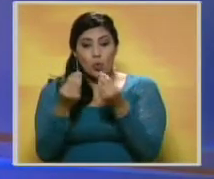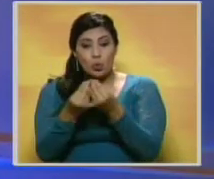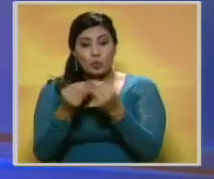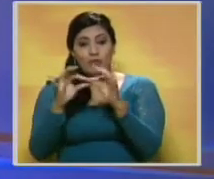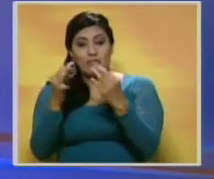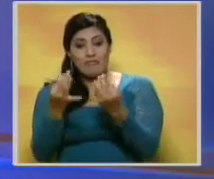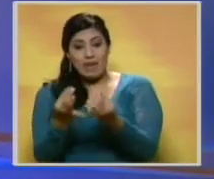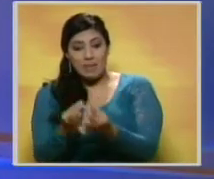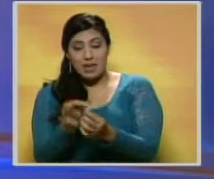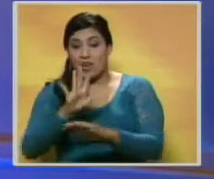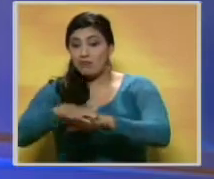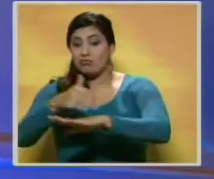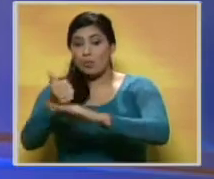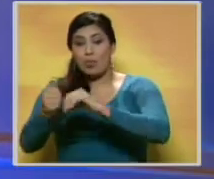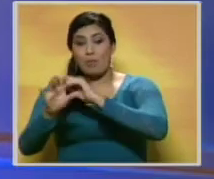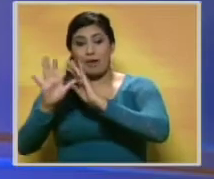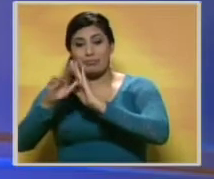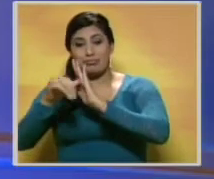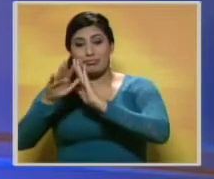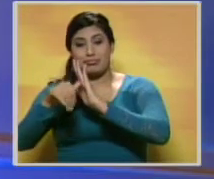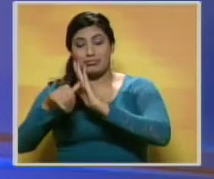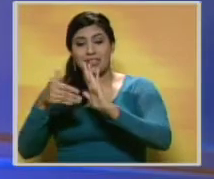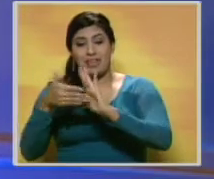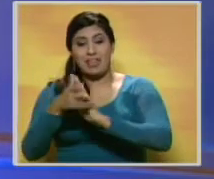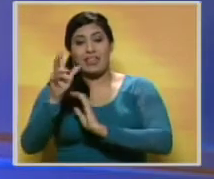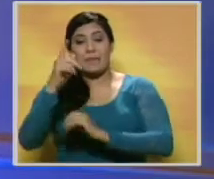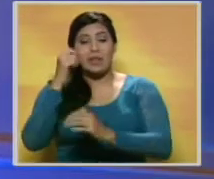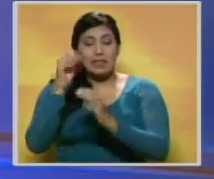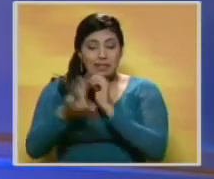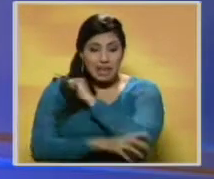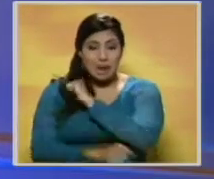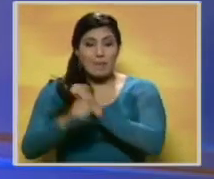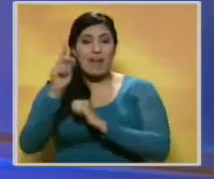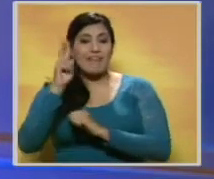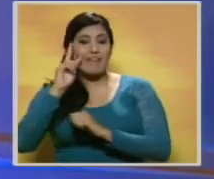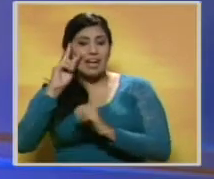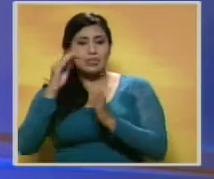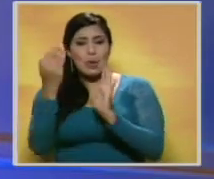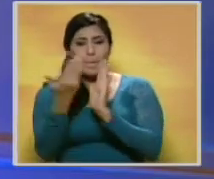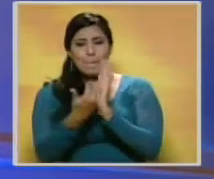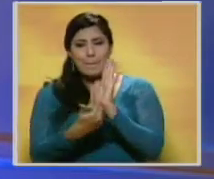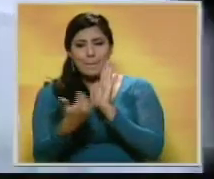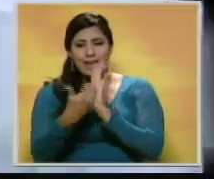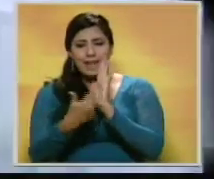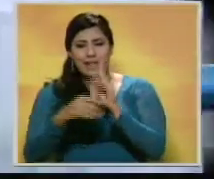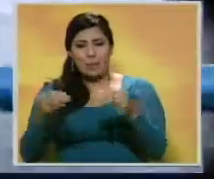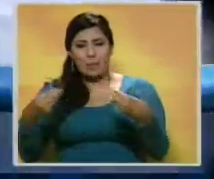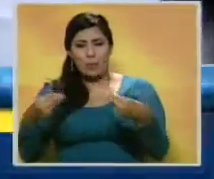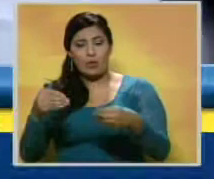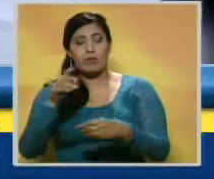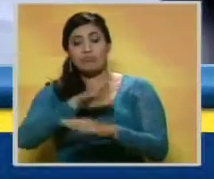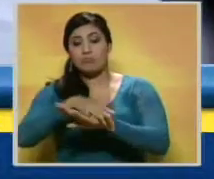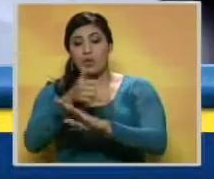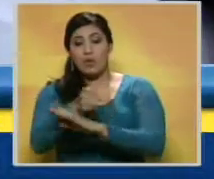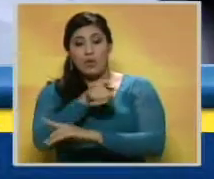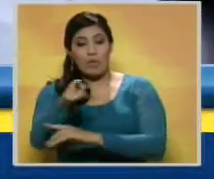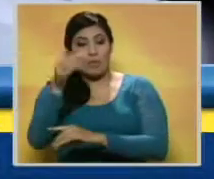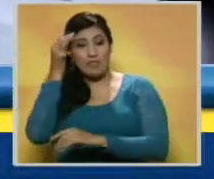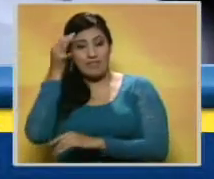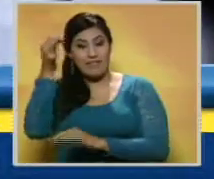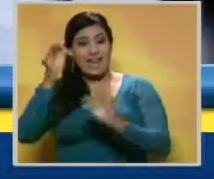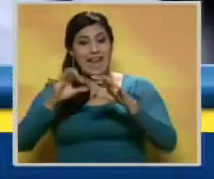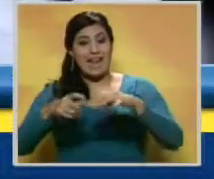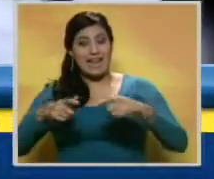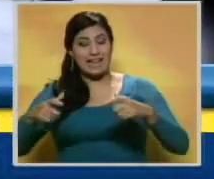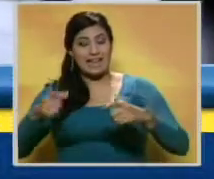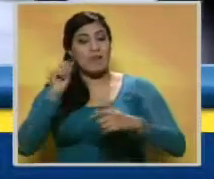familia, acusados de fraude, delitos contra la salud pública y falsificación de documentos públicos. Según la acusación de la Fiscalía General,